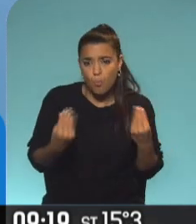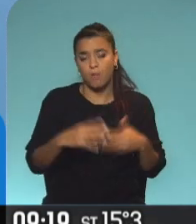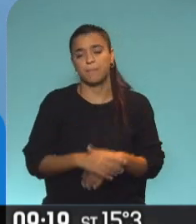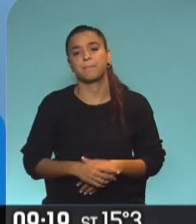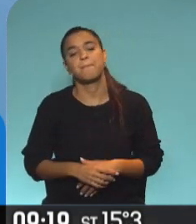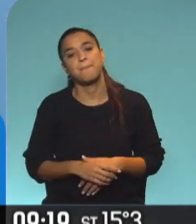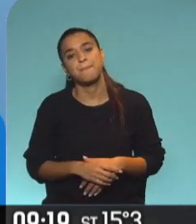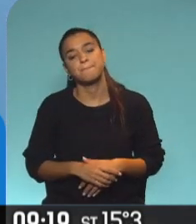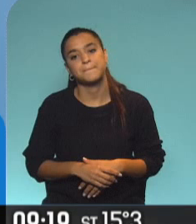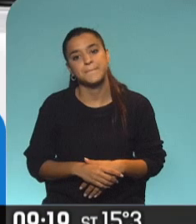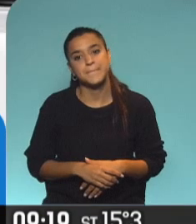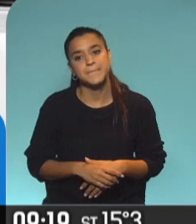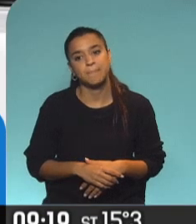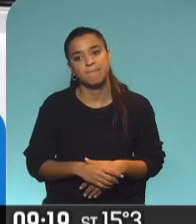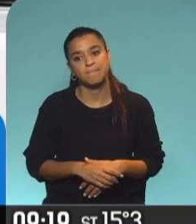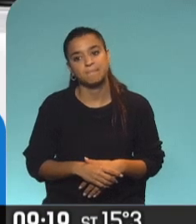disponibles.